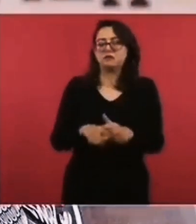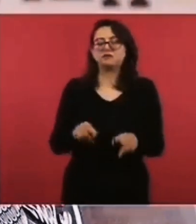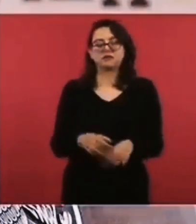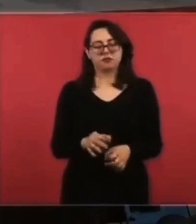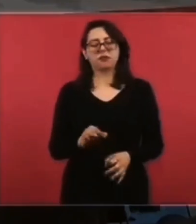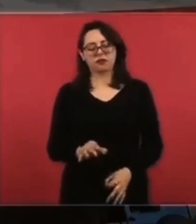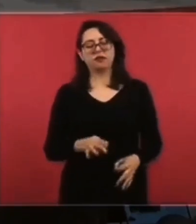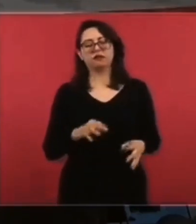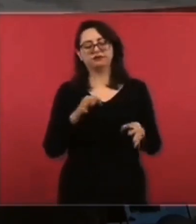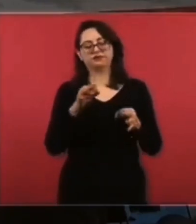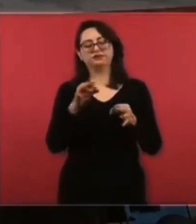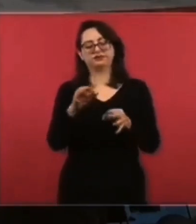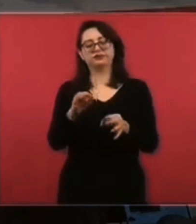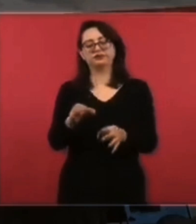investigaciones